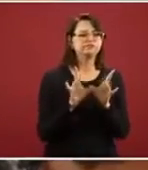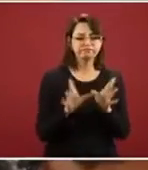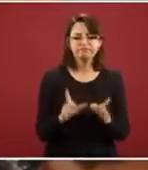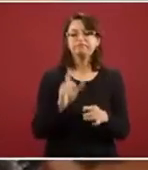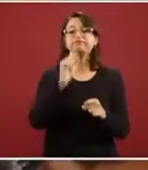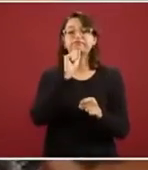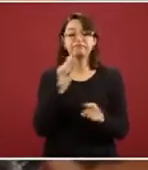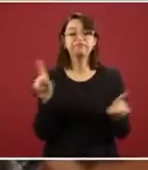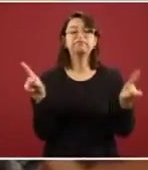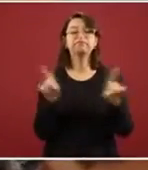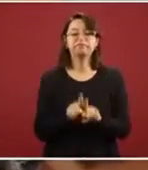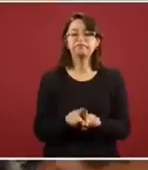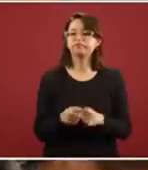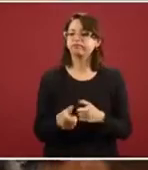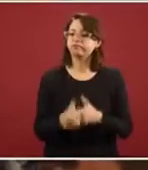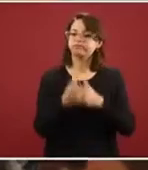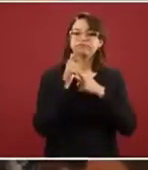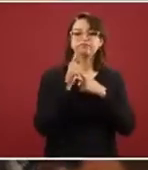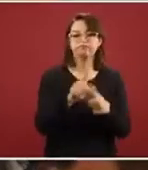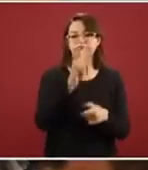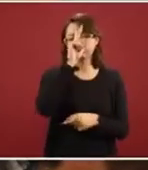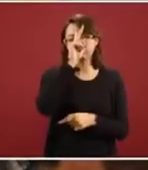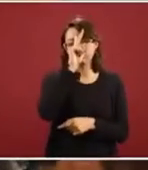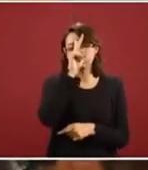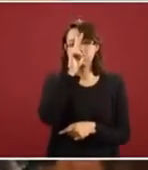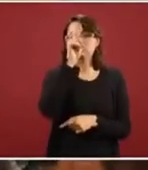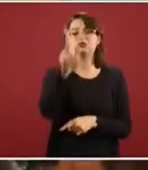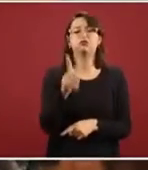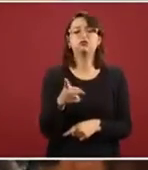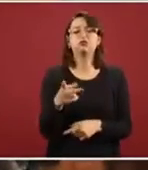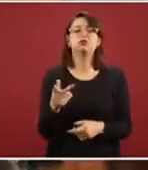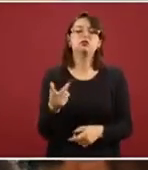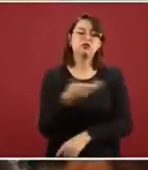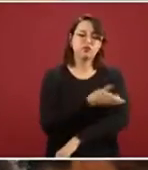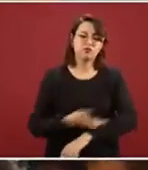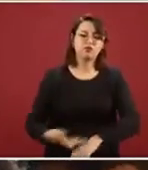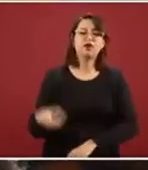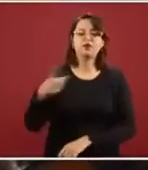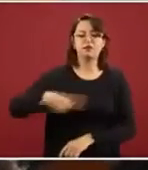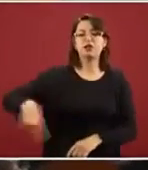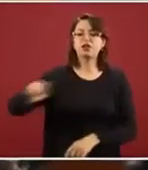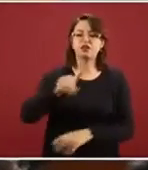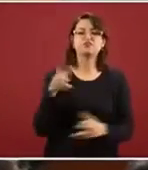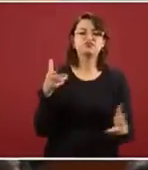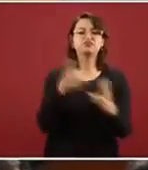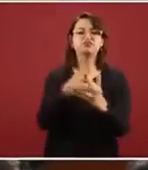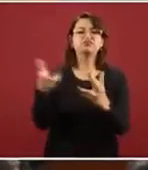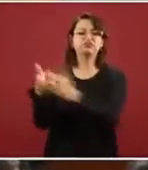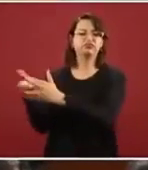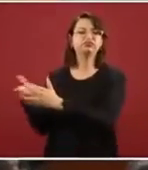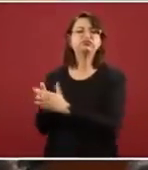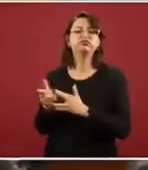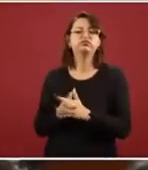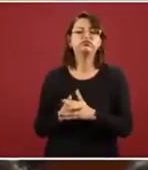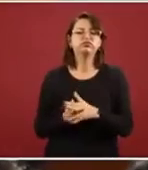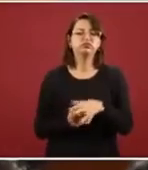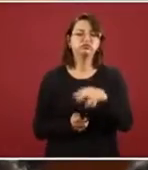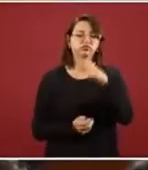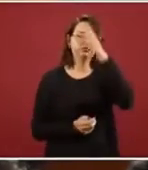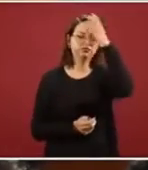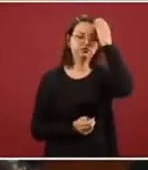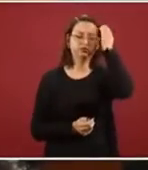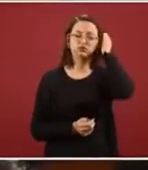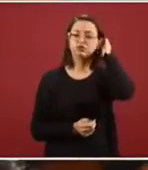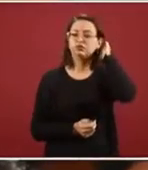también siguió la venganza y mató a las familias de los secuestradores. Esta es una